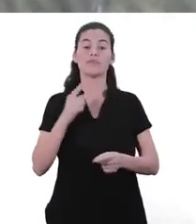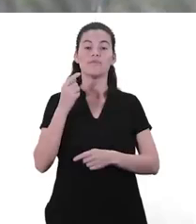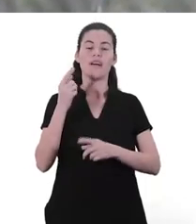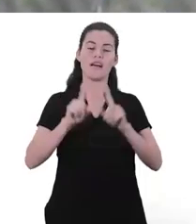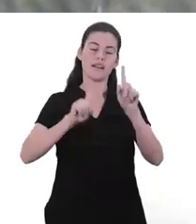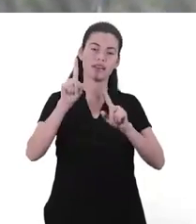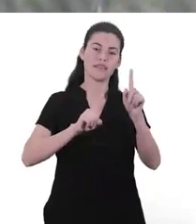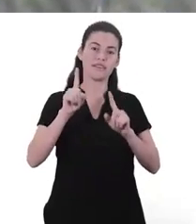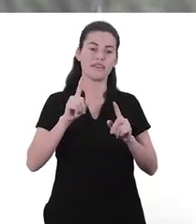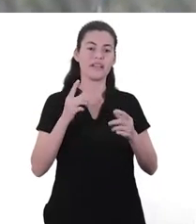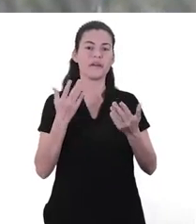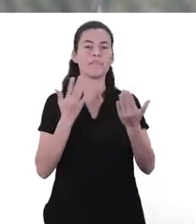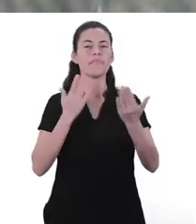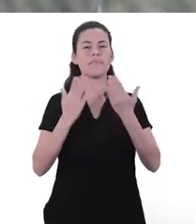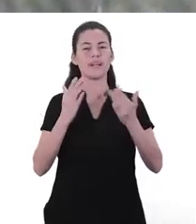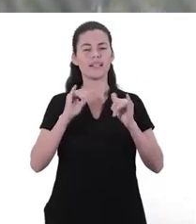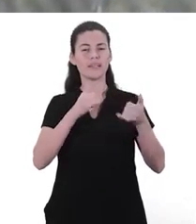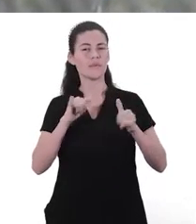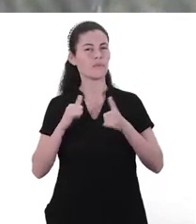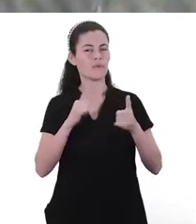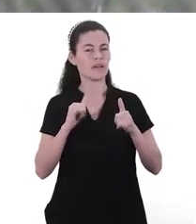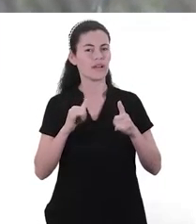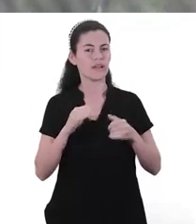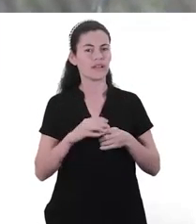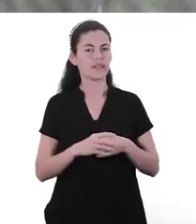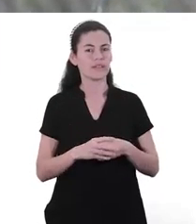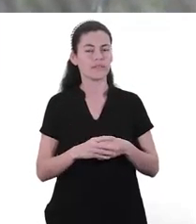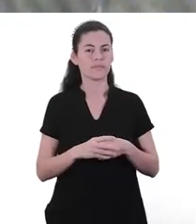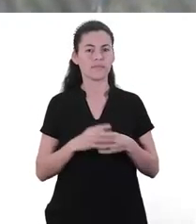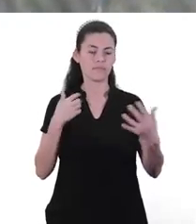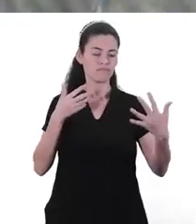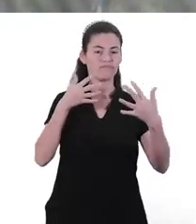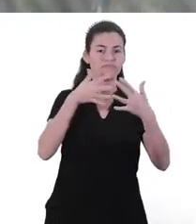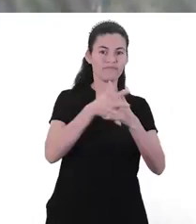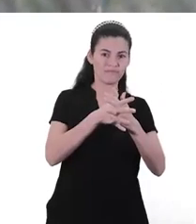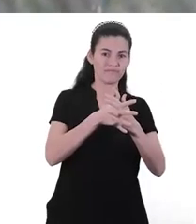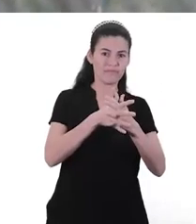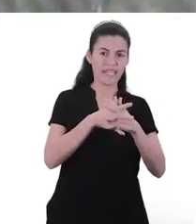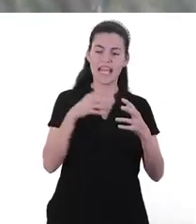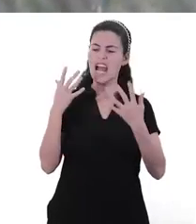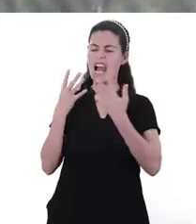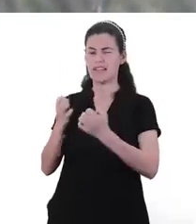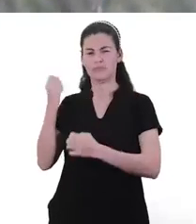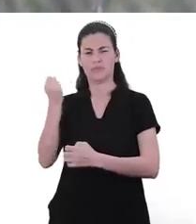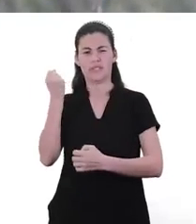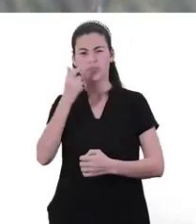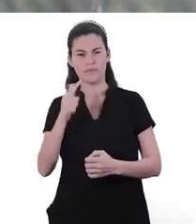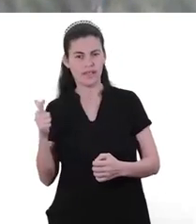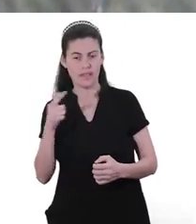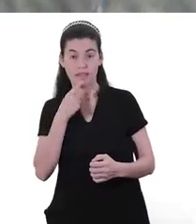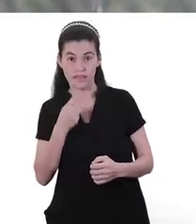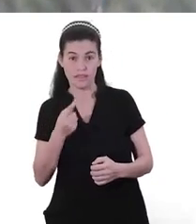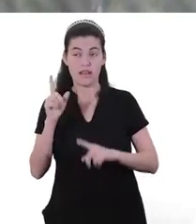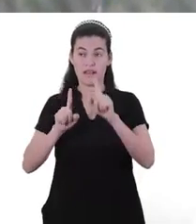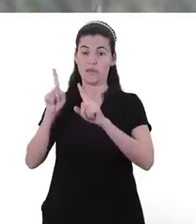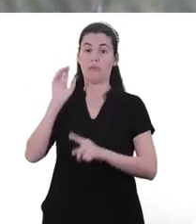papás ven como el juego no es una parte artística, como hace rato comentaste, no es el complemento nomás, ¿verdad? No es tan importante, o es mucho más